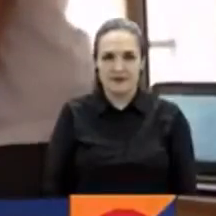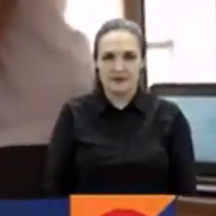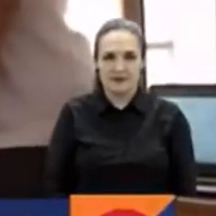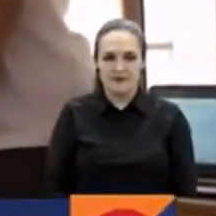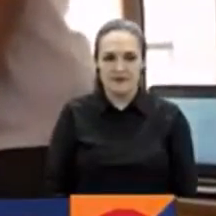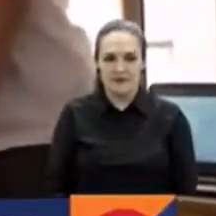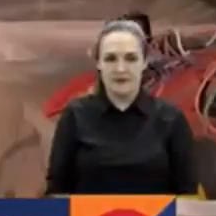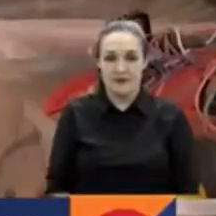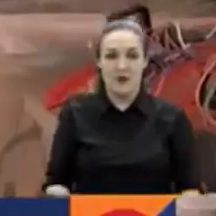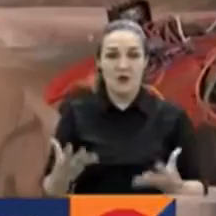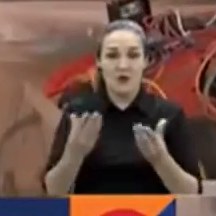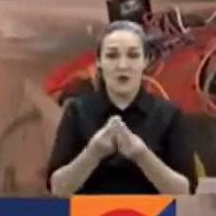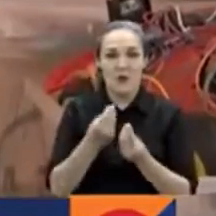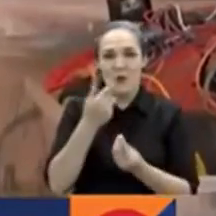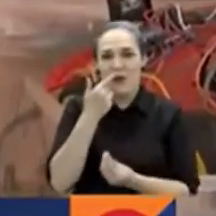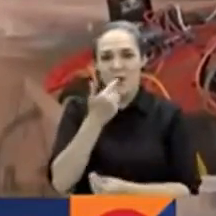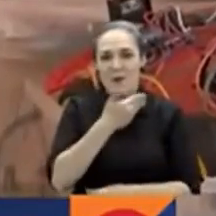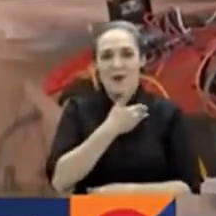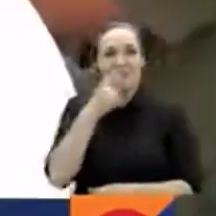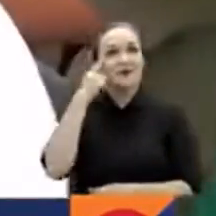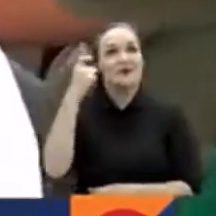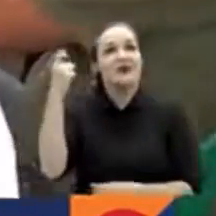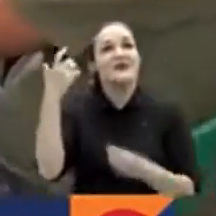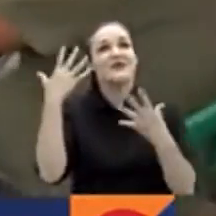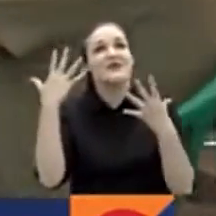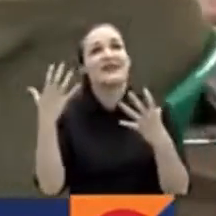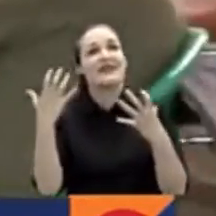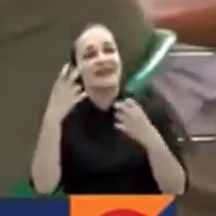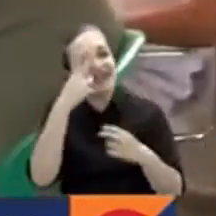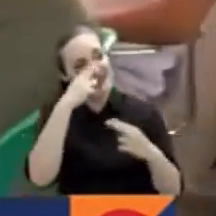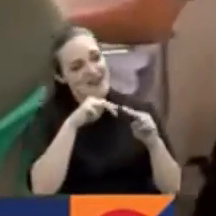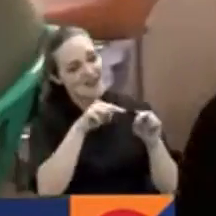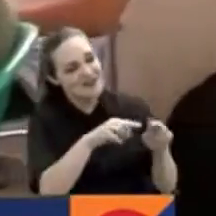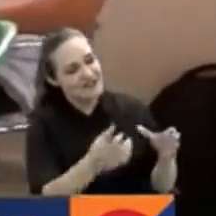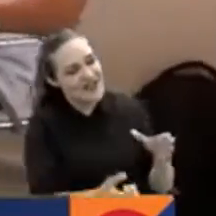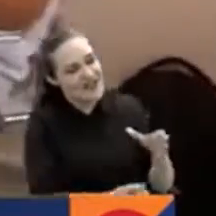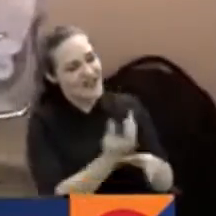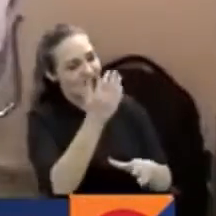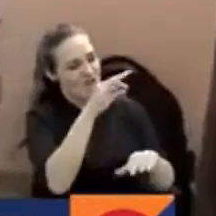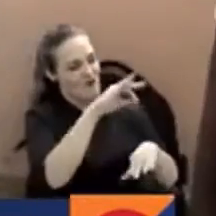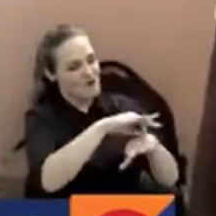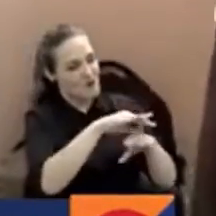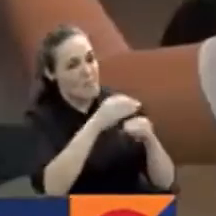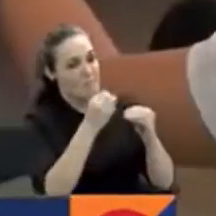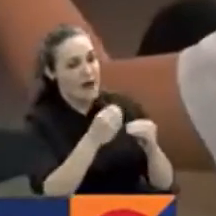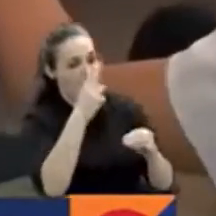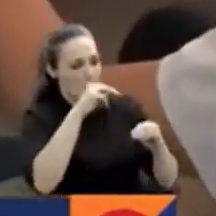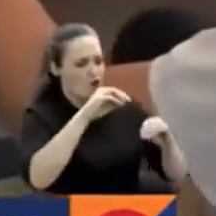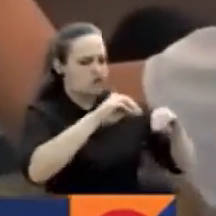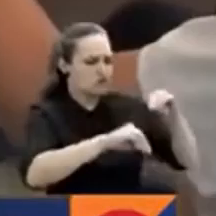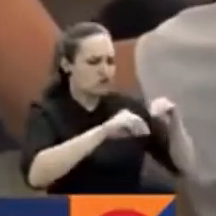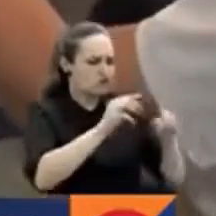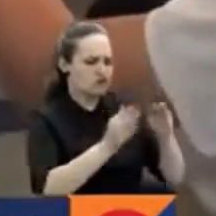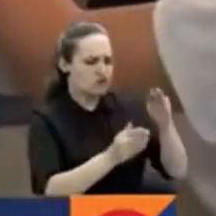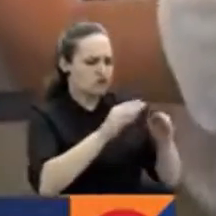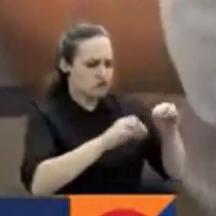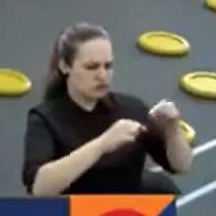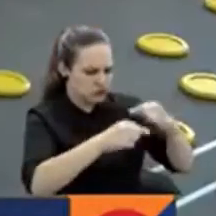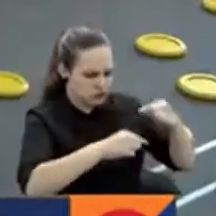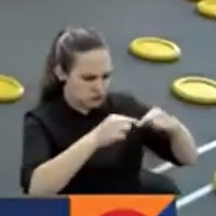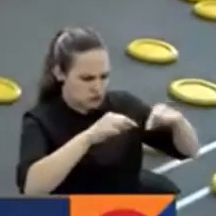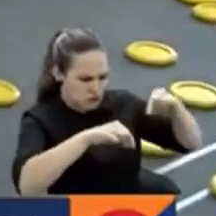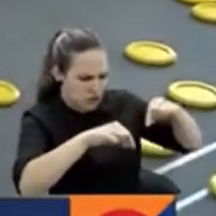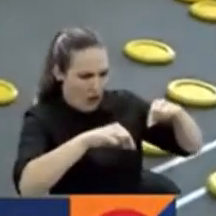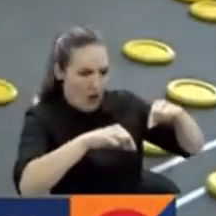El sueño de un grupo de padres de familia en Barranquilla de crear una fundación para que sus hijos, amantes de la robótica, desarrollaran sus